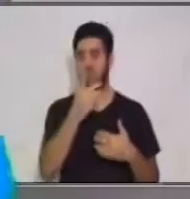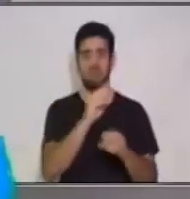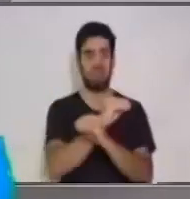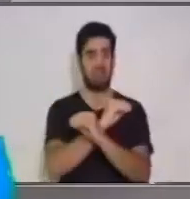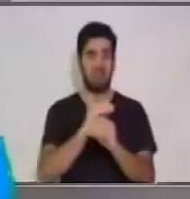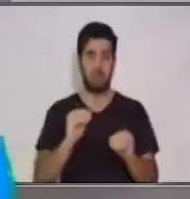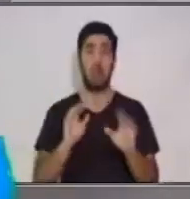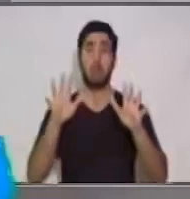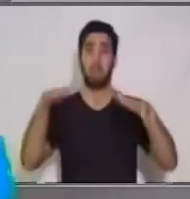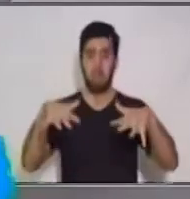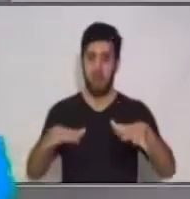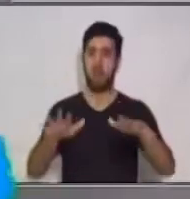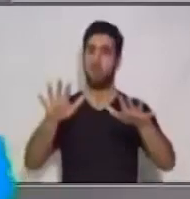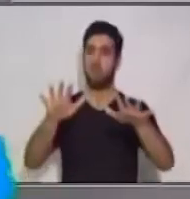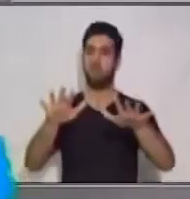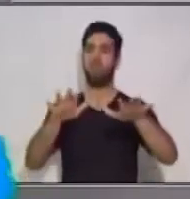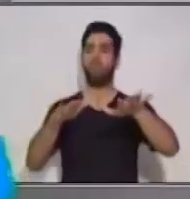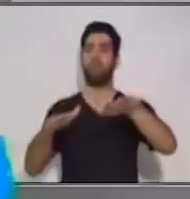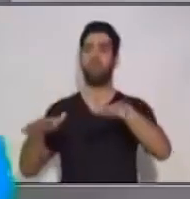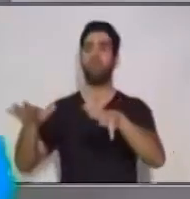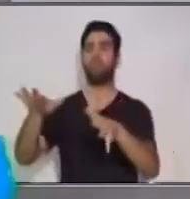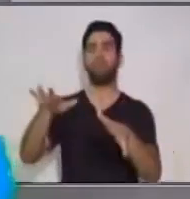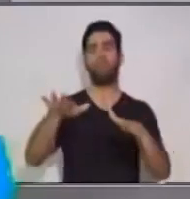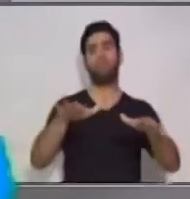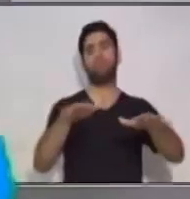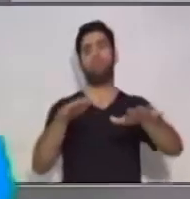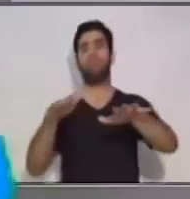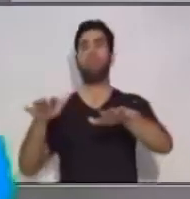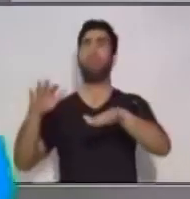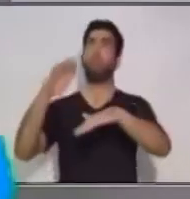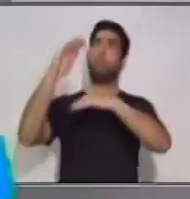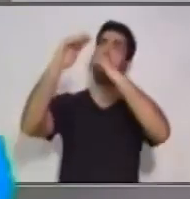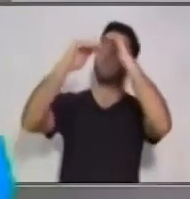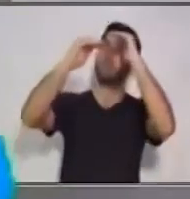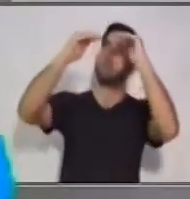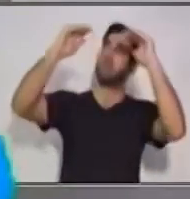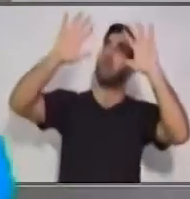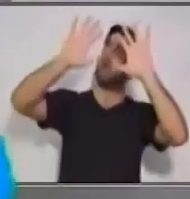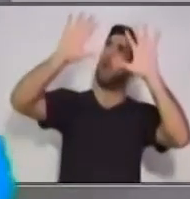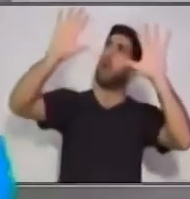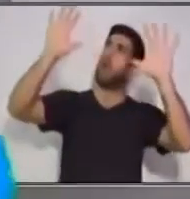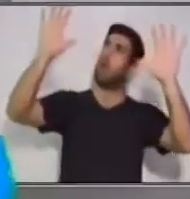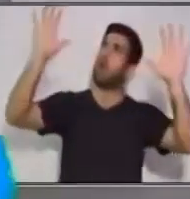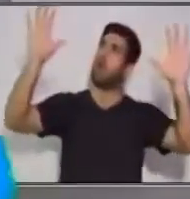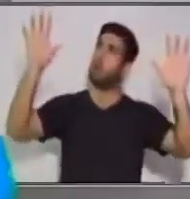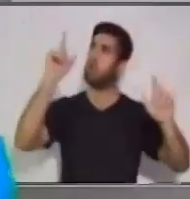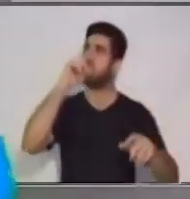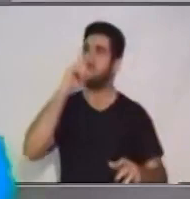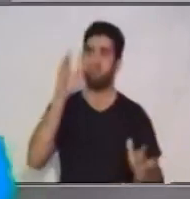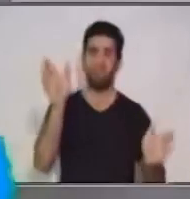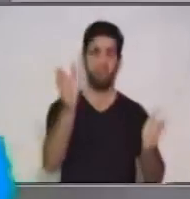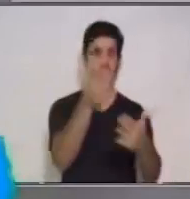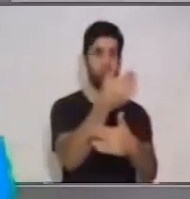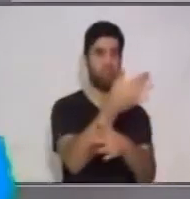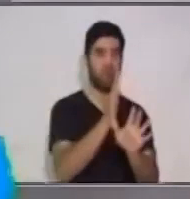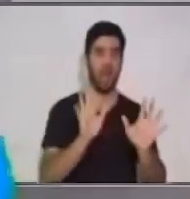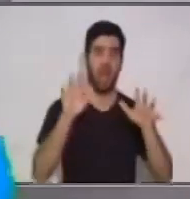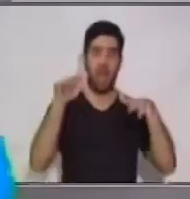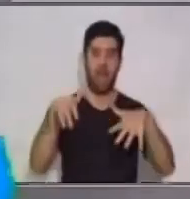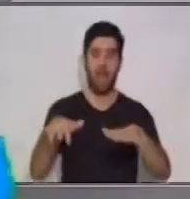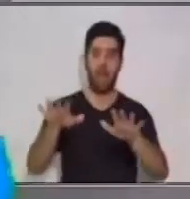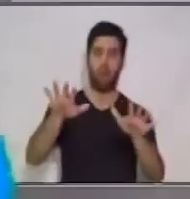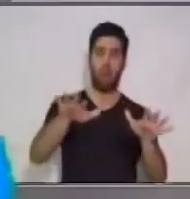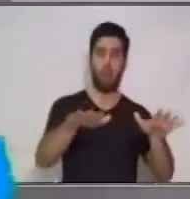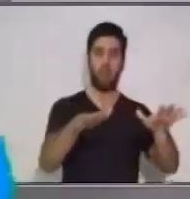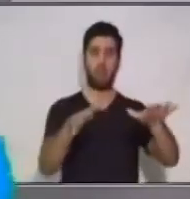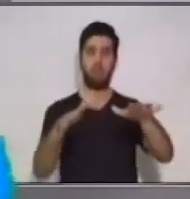en calma y el cielo en toda su extensión. No había nada que estuviera en pie, solo el agua en reposo